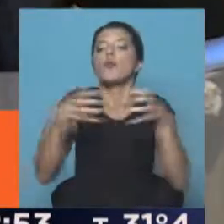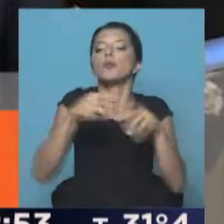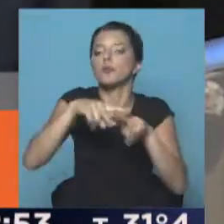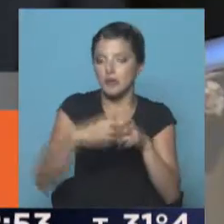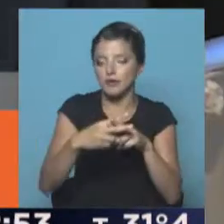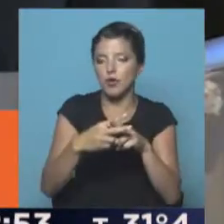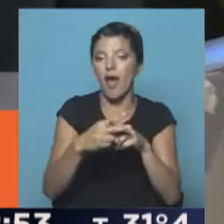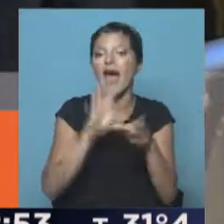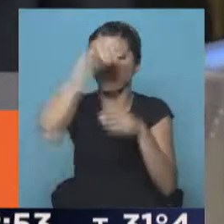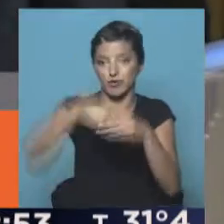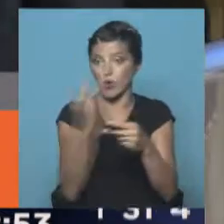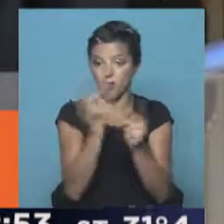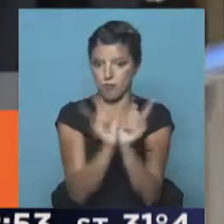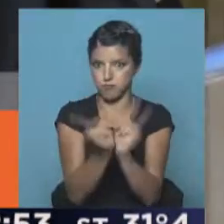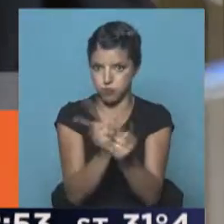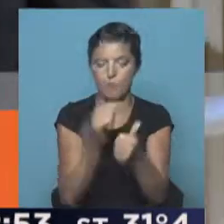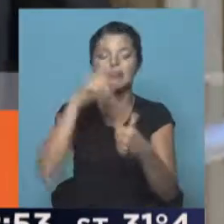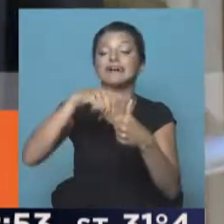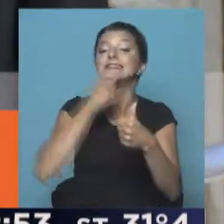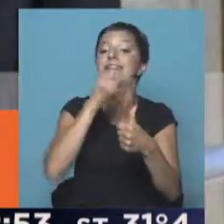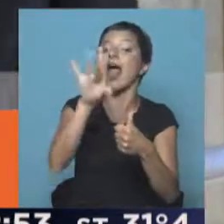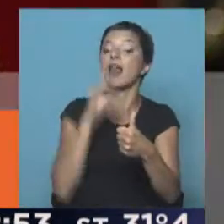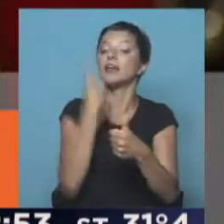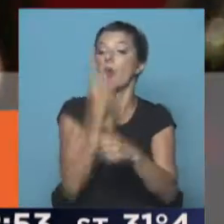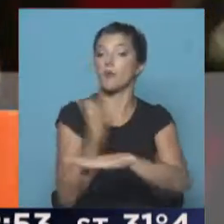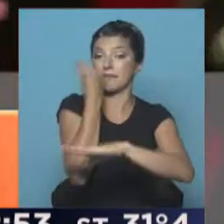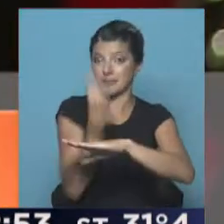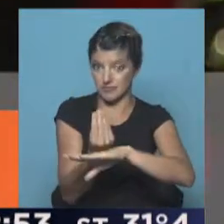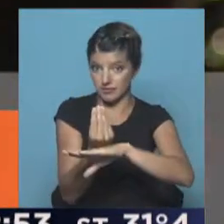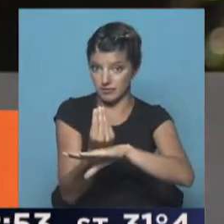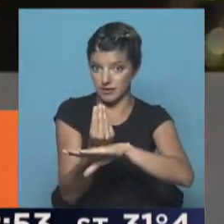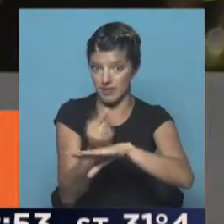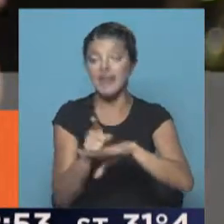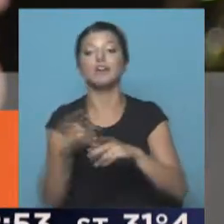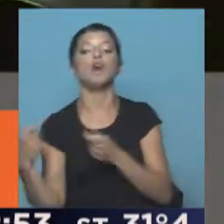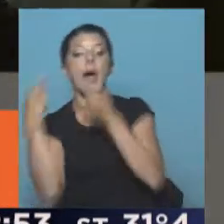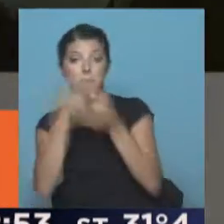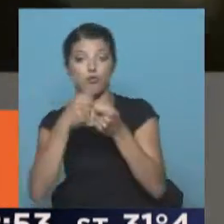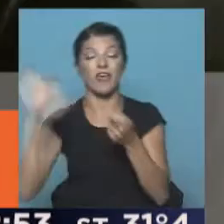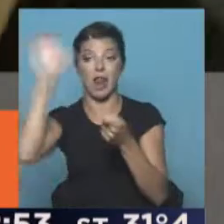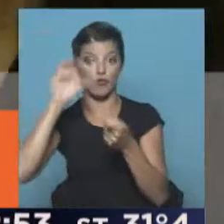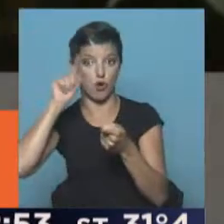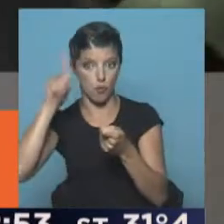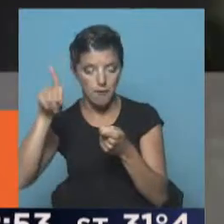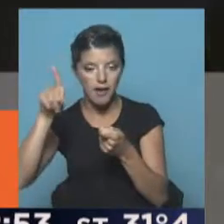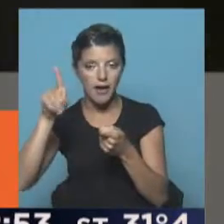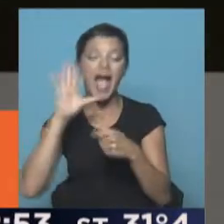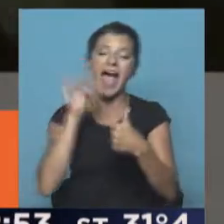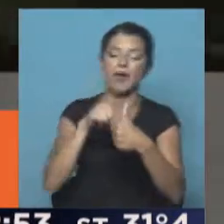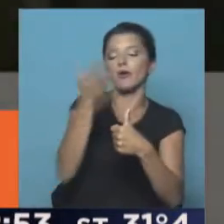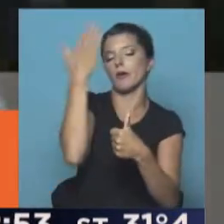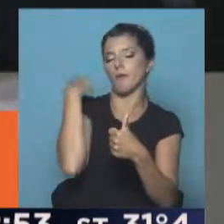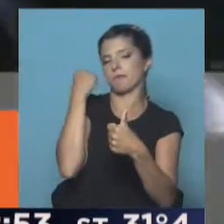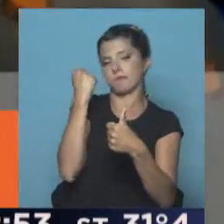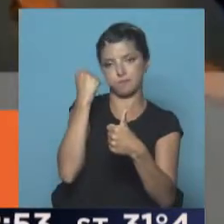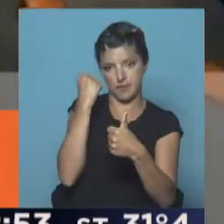dos alternativas. La designación de un dirigente con el visto bueno de la Unión Europea, una opción ya transitada